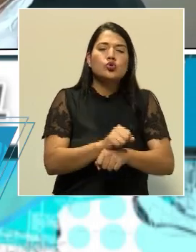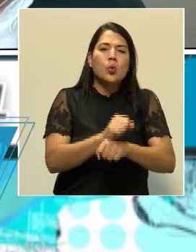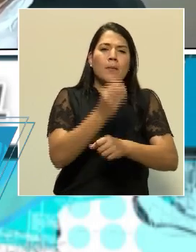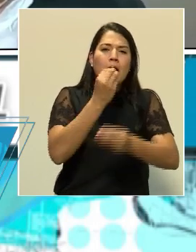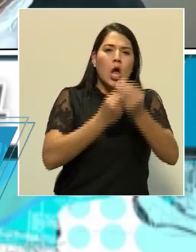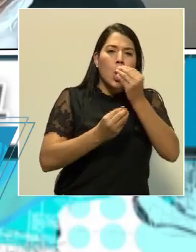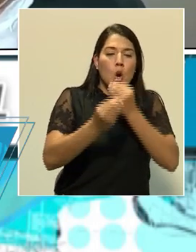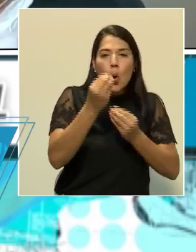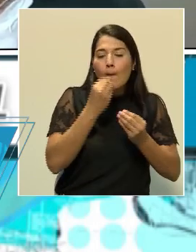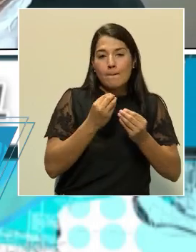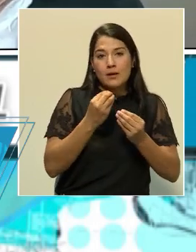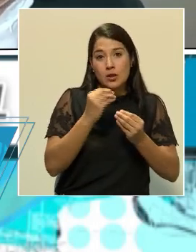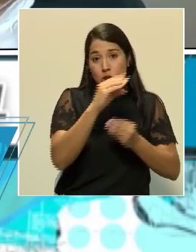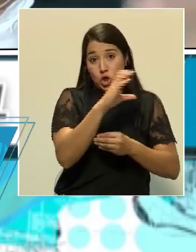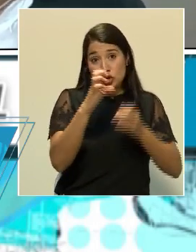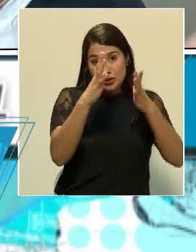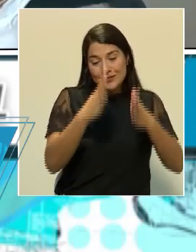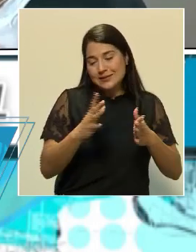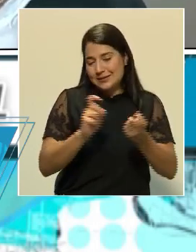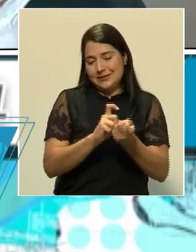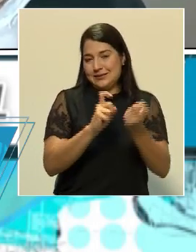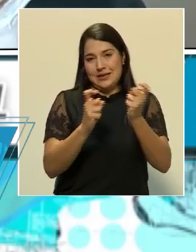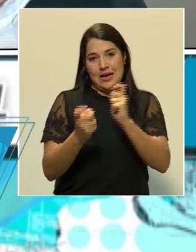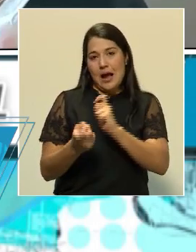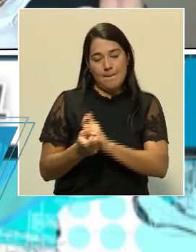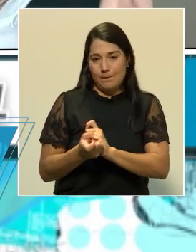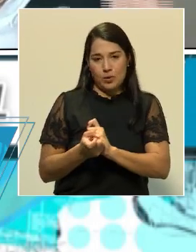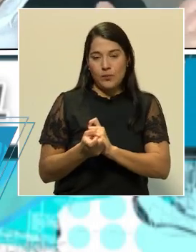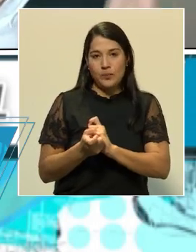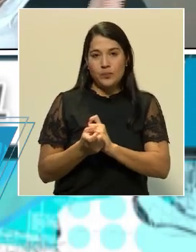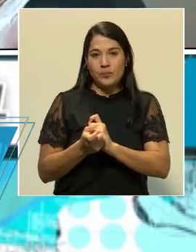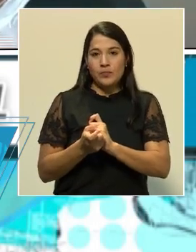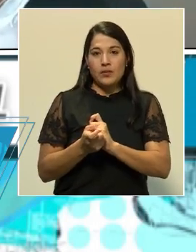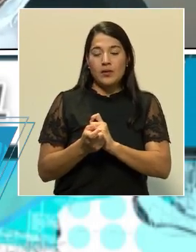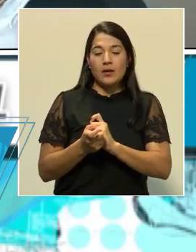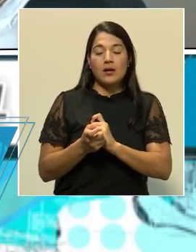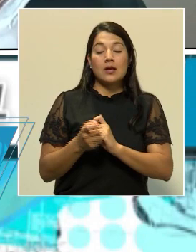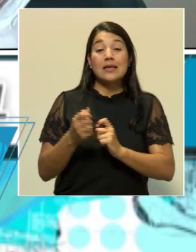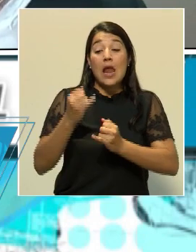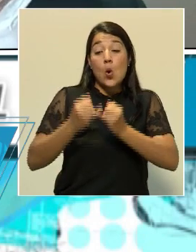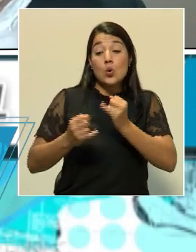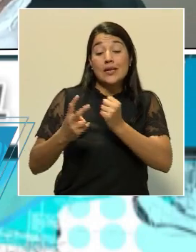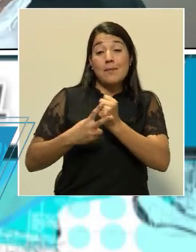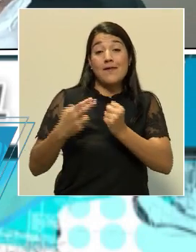rotundamente desde la última vez que habíamos estado abiertos al 50%.